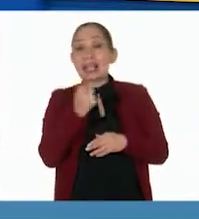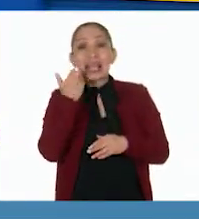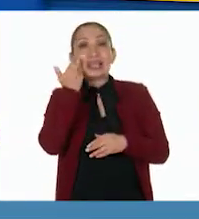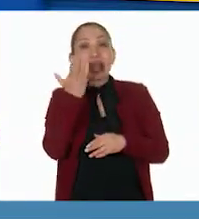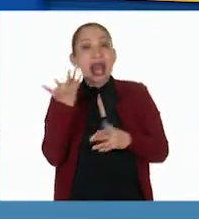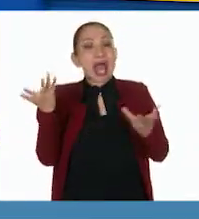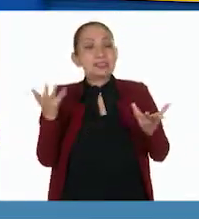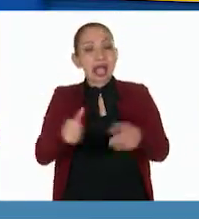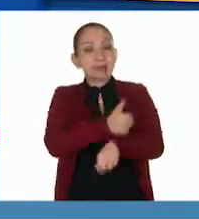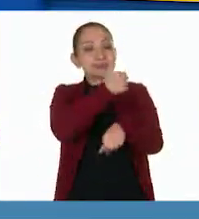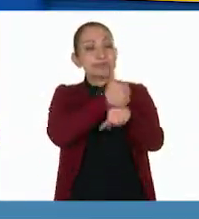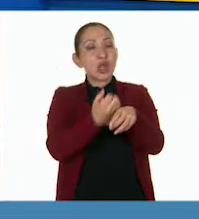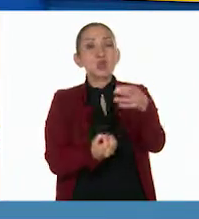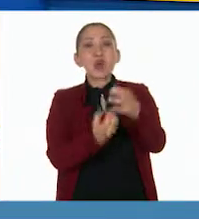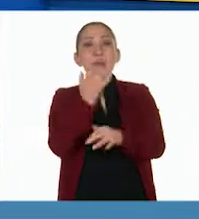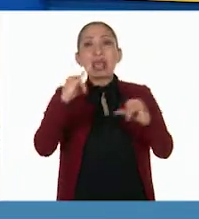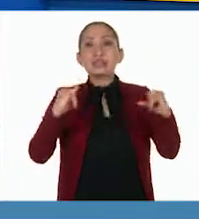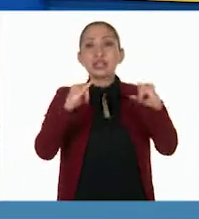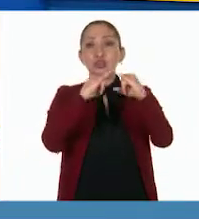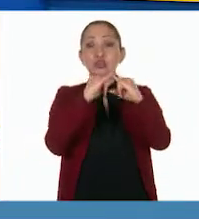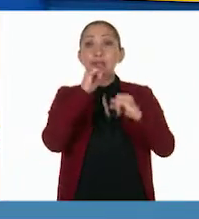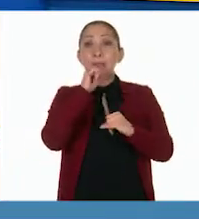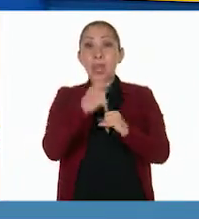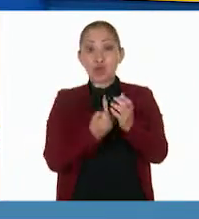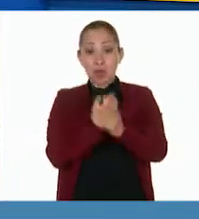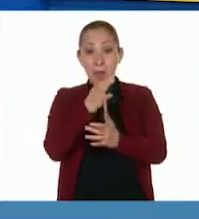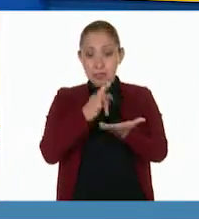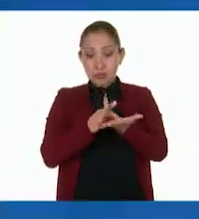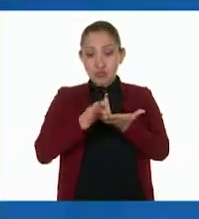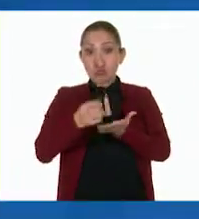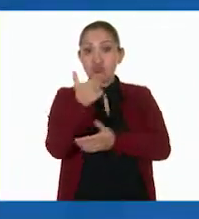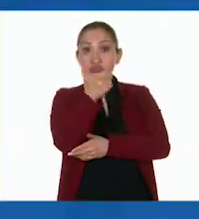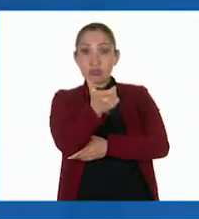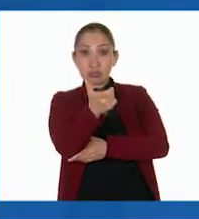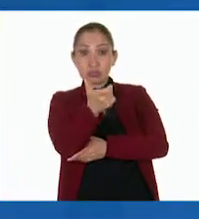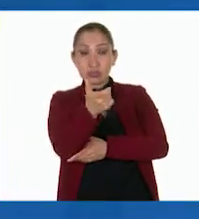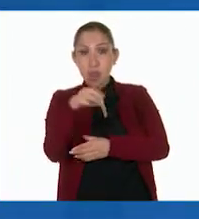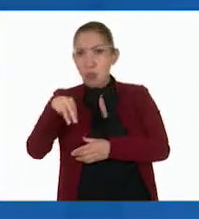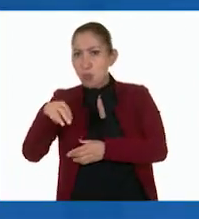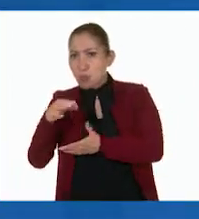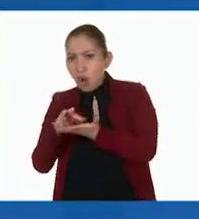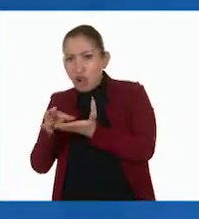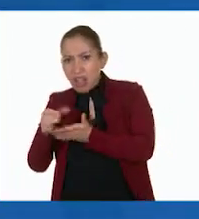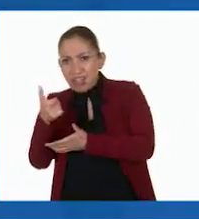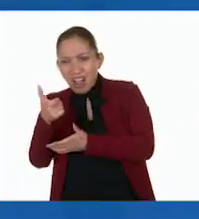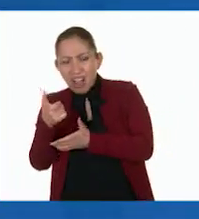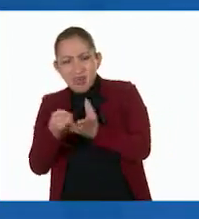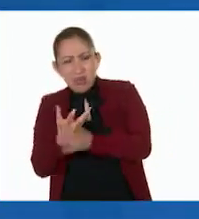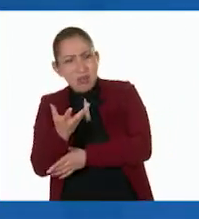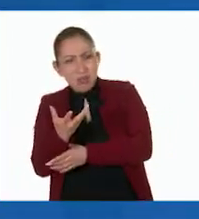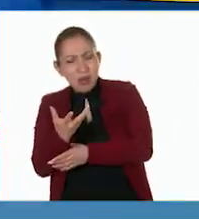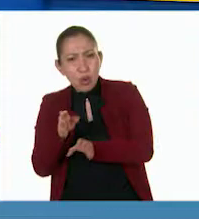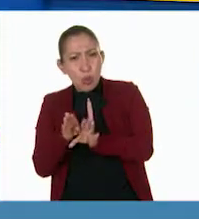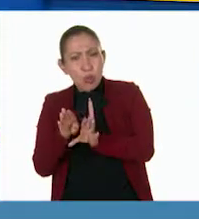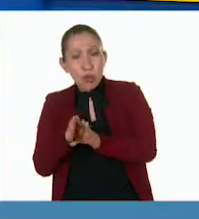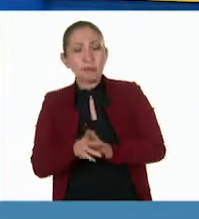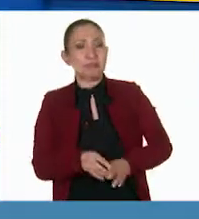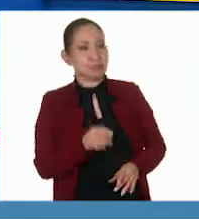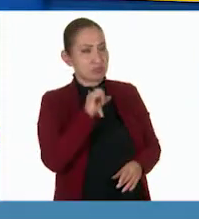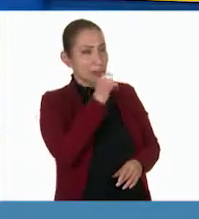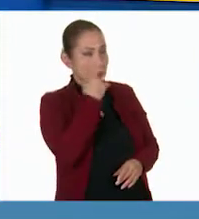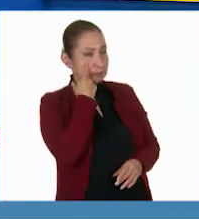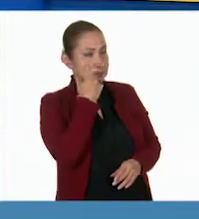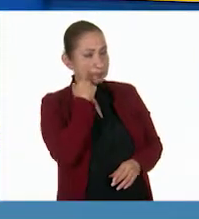la creación de nuevas instituciones y hasta de nuevas monedas. ¿Monedas nuevas? ¿Cómo es eso? Sí,